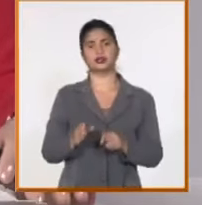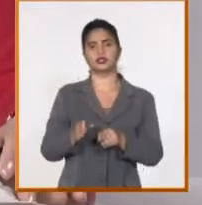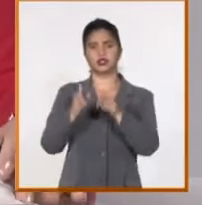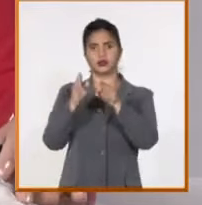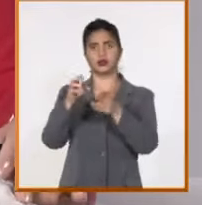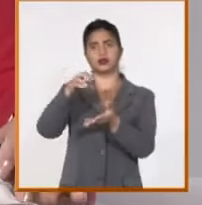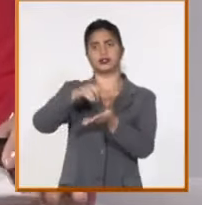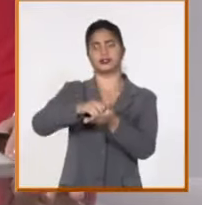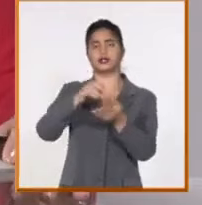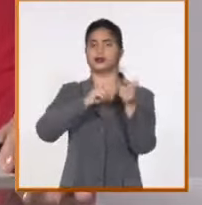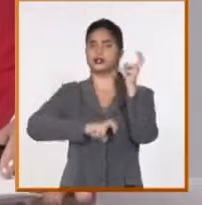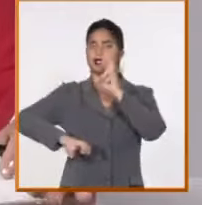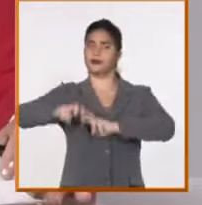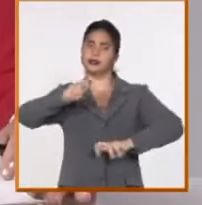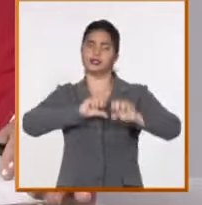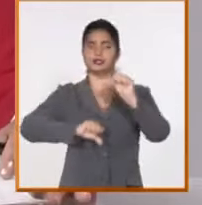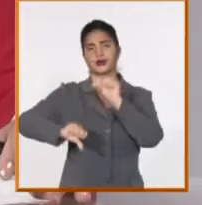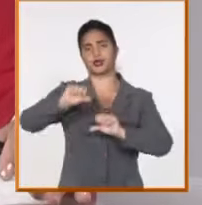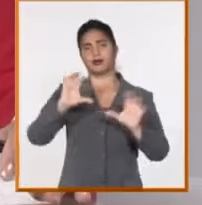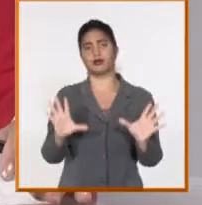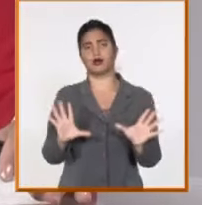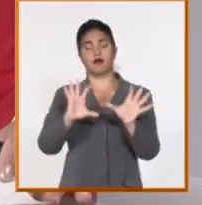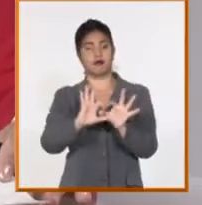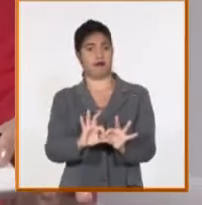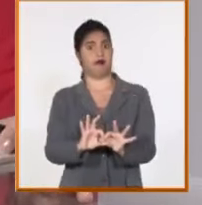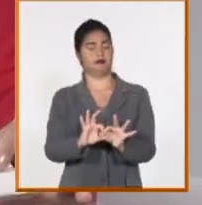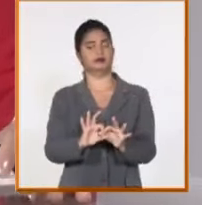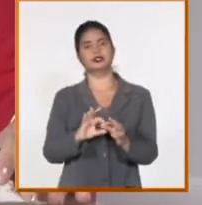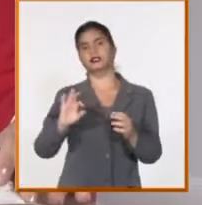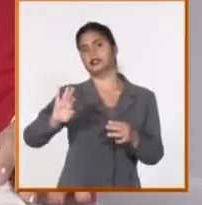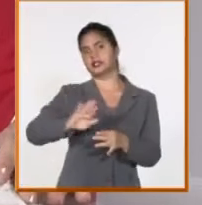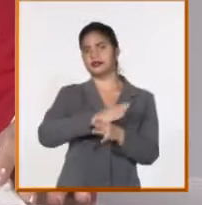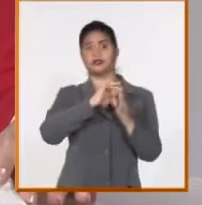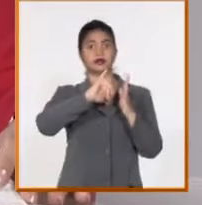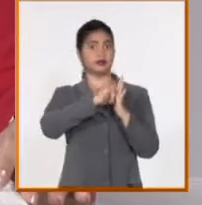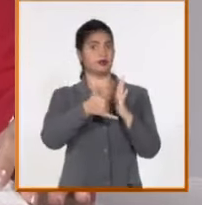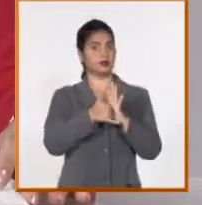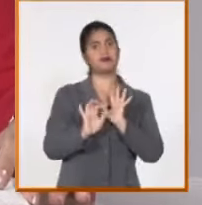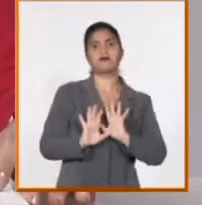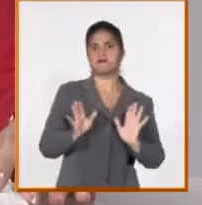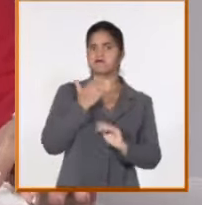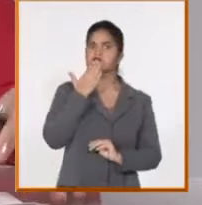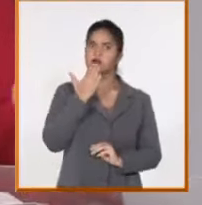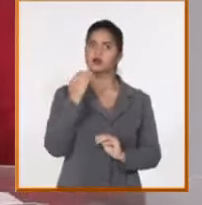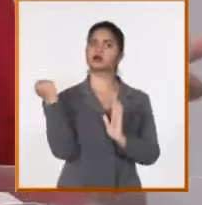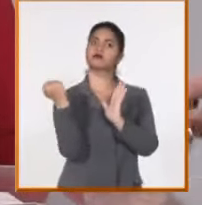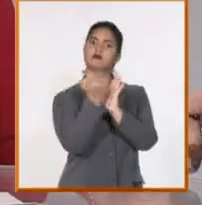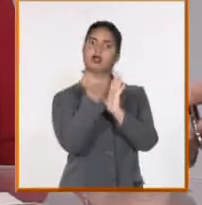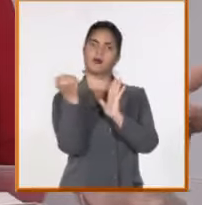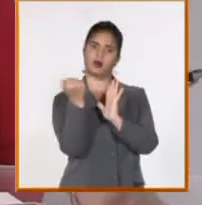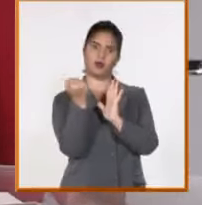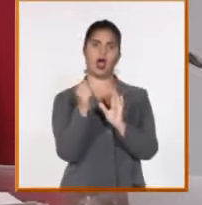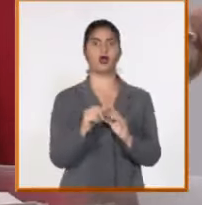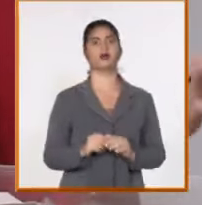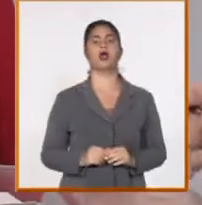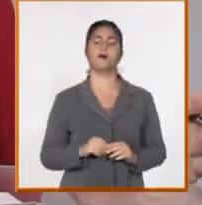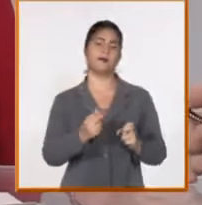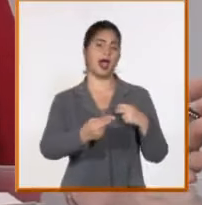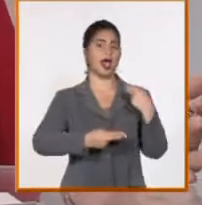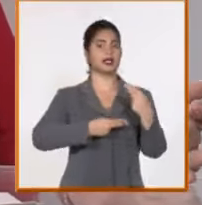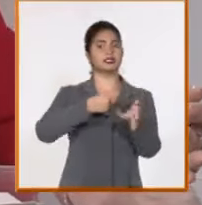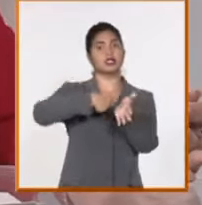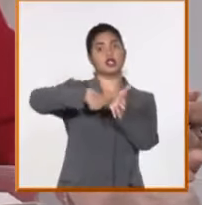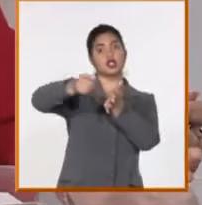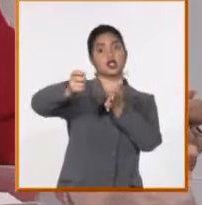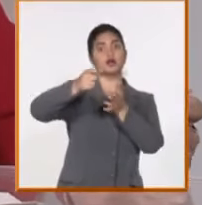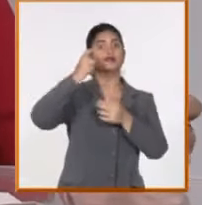centro de investigaciones de la química eh determinados proyectos para sustituir materias primas en la elaboración del fósforo que tanto